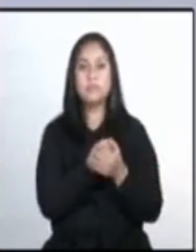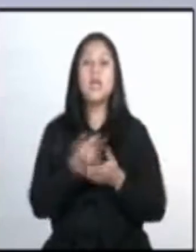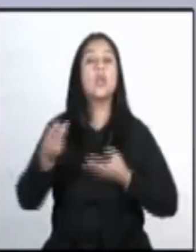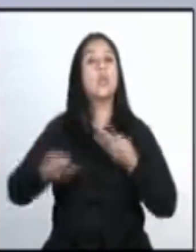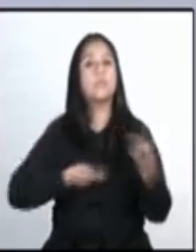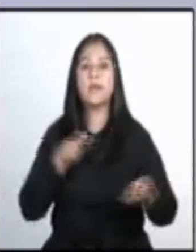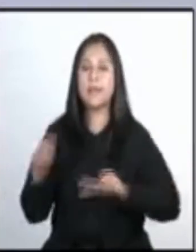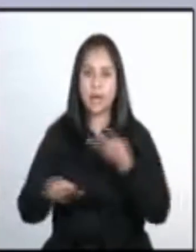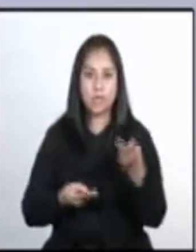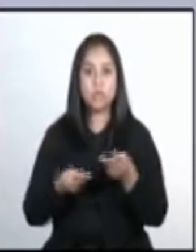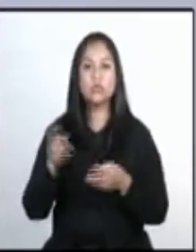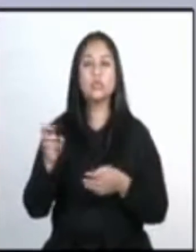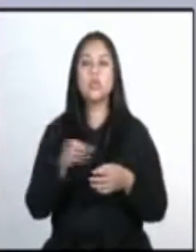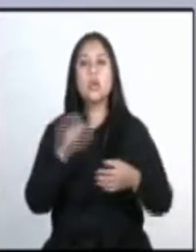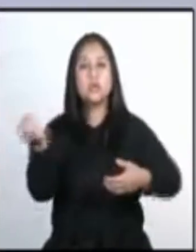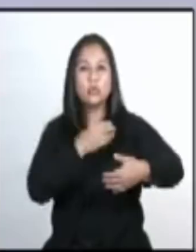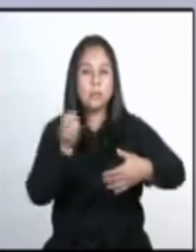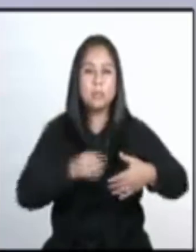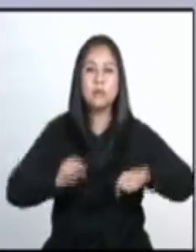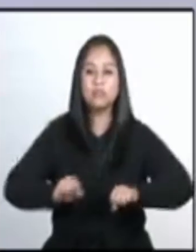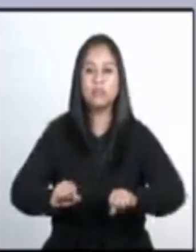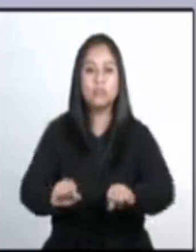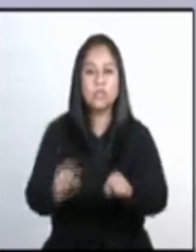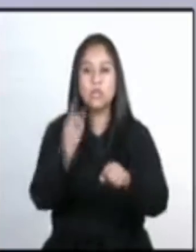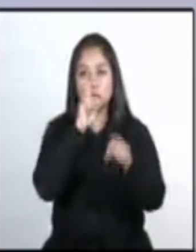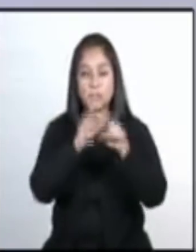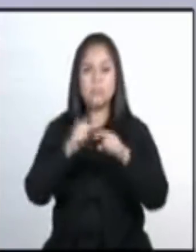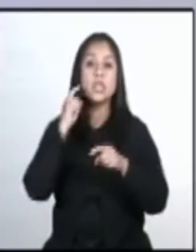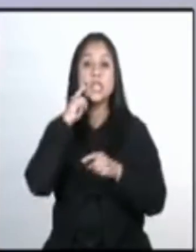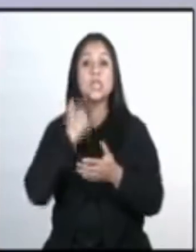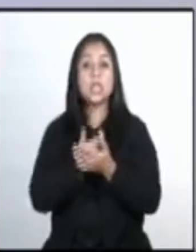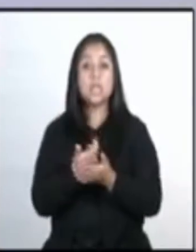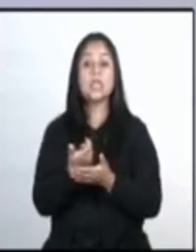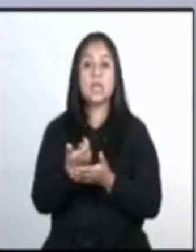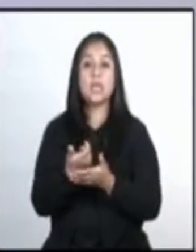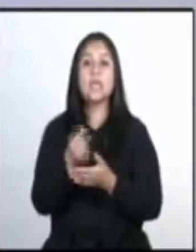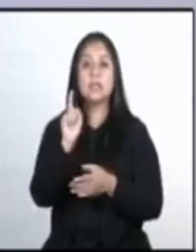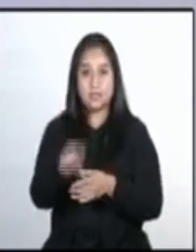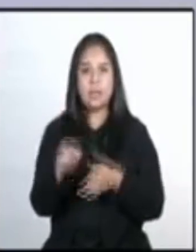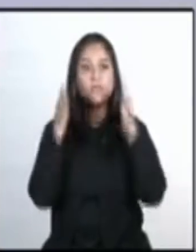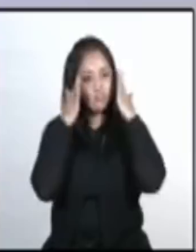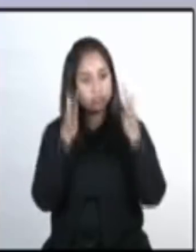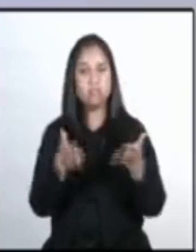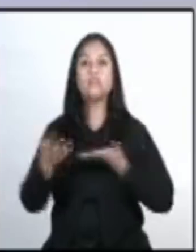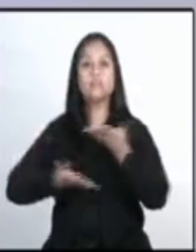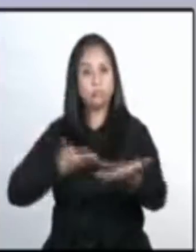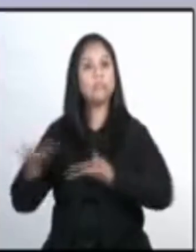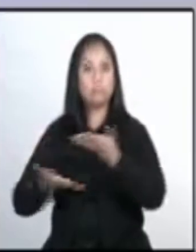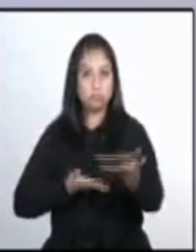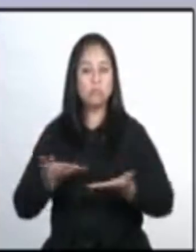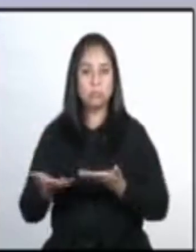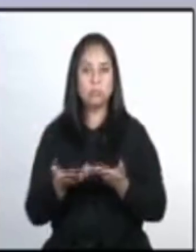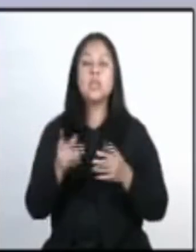mercados, supermercados, abarroterías y tiendas de barrio permanecerán atendiendo a las personas.